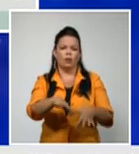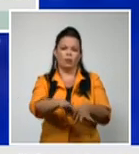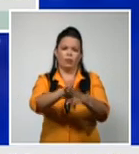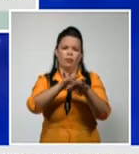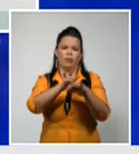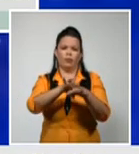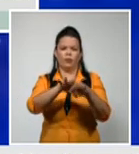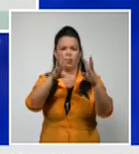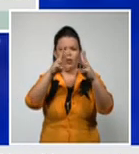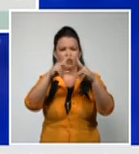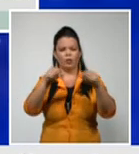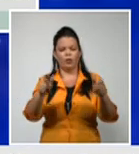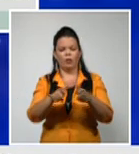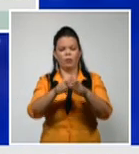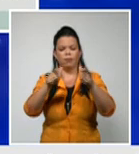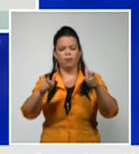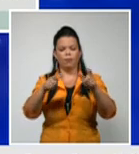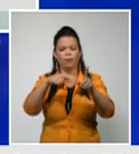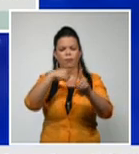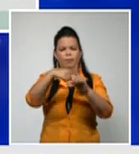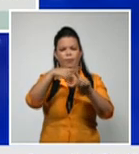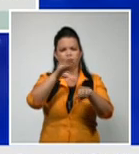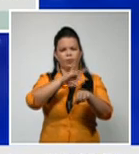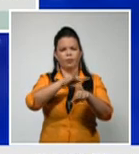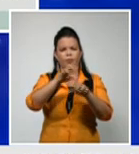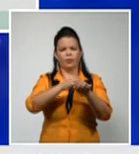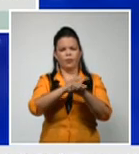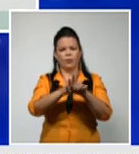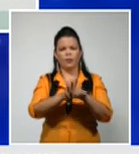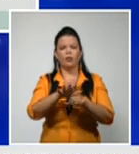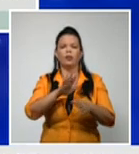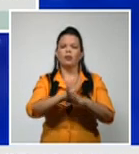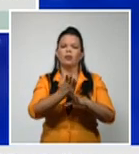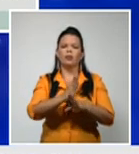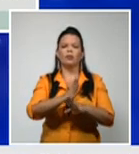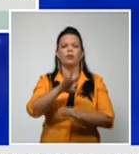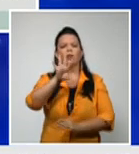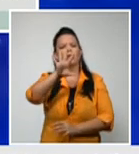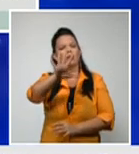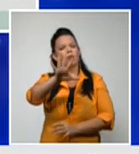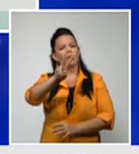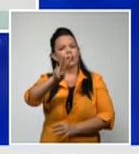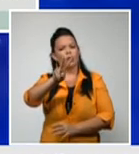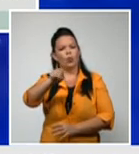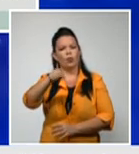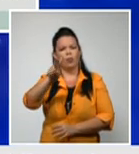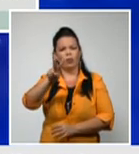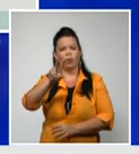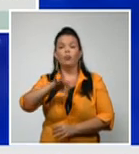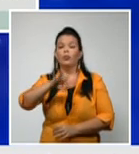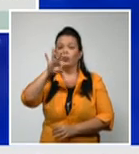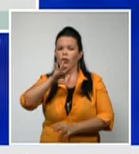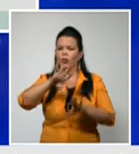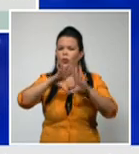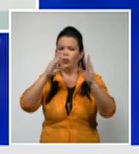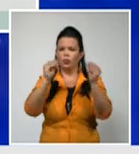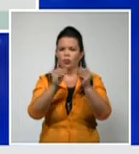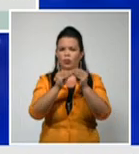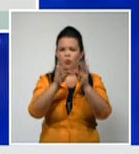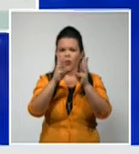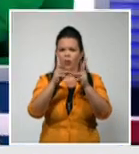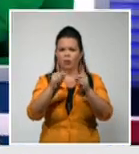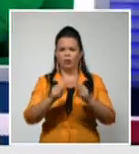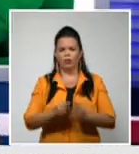las mayores tasas y el 52,2% de todos los casos confirmados en nuestro país.